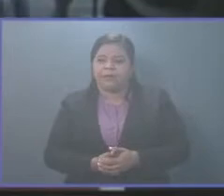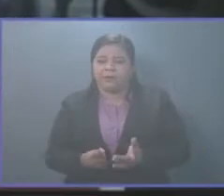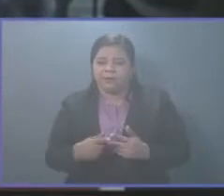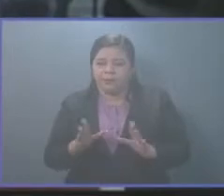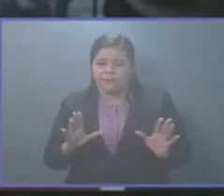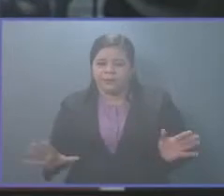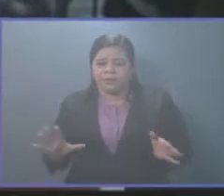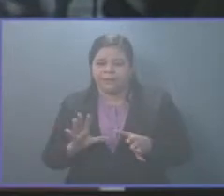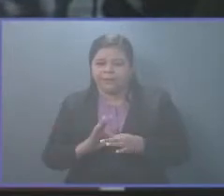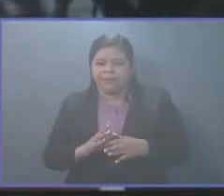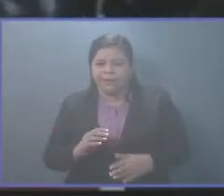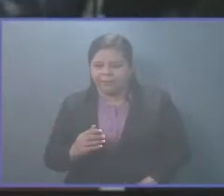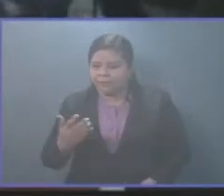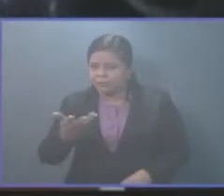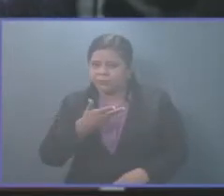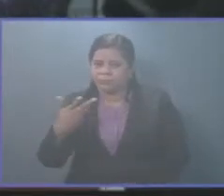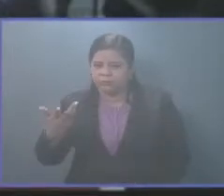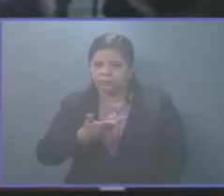han asignado